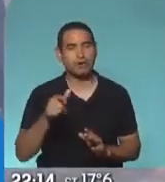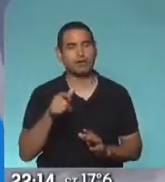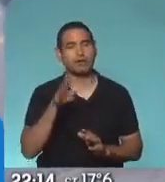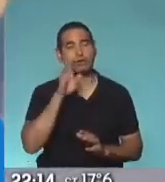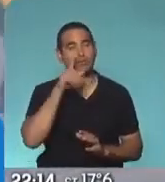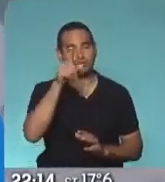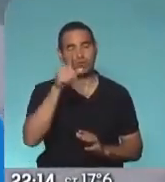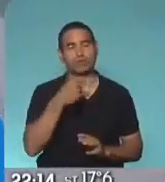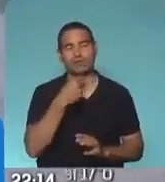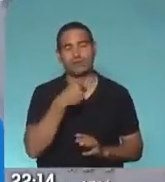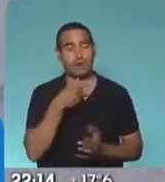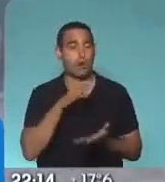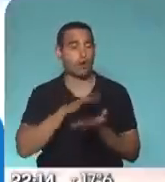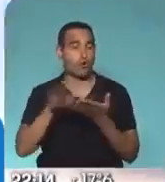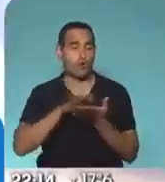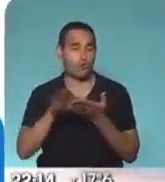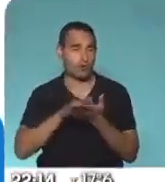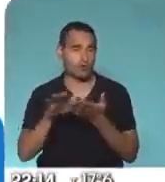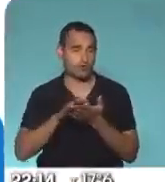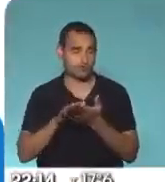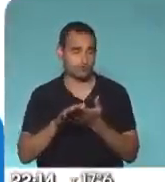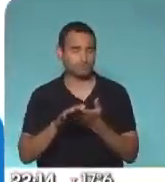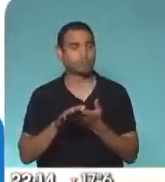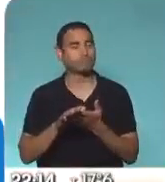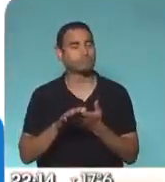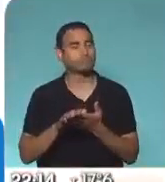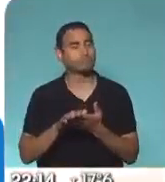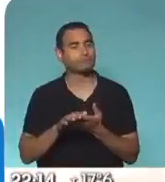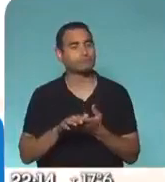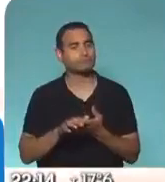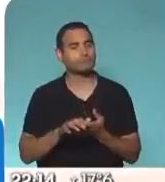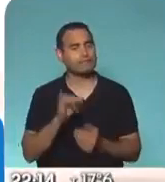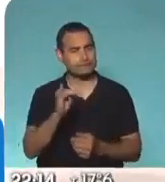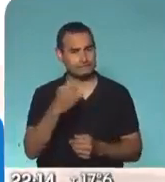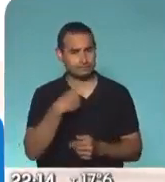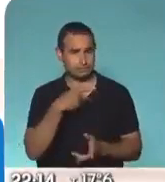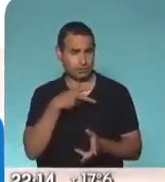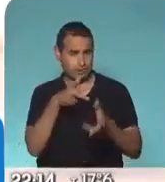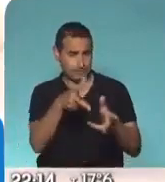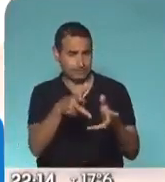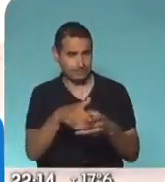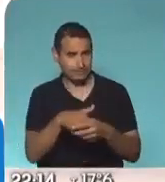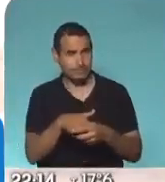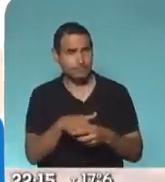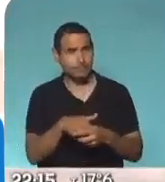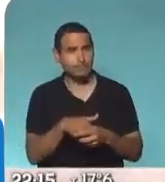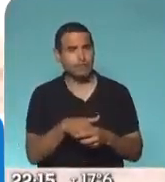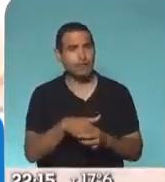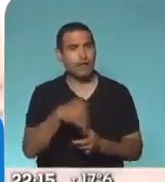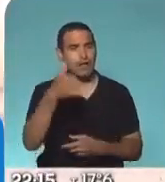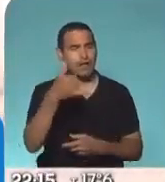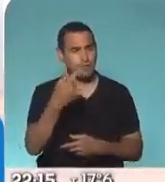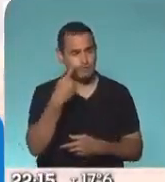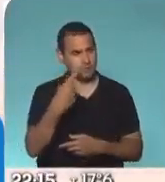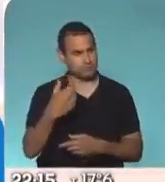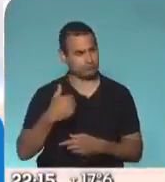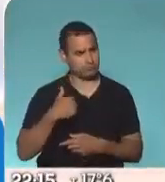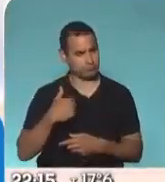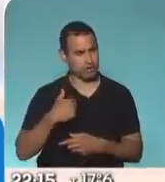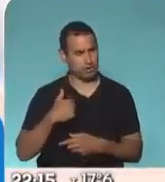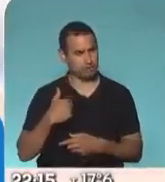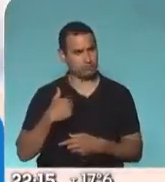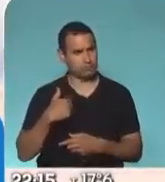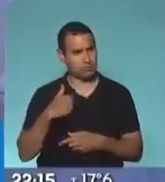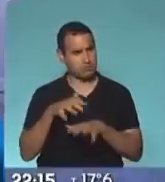tinte prácticamente reaccionario. En ese punto sí quisiera mencionar que hay una militarización en ciernes, ¿no? Lo que de alguna